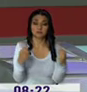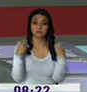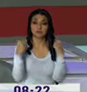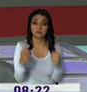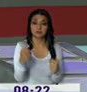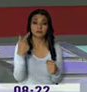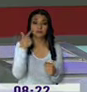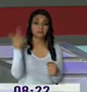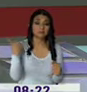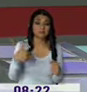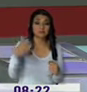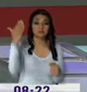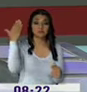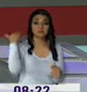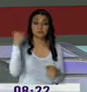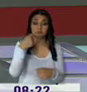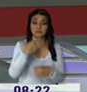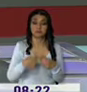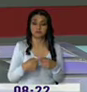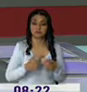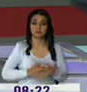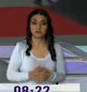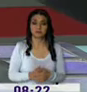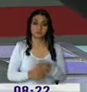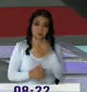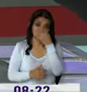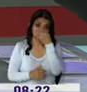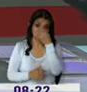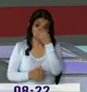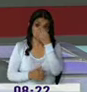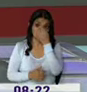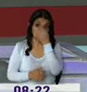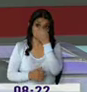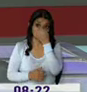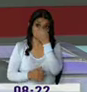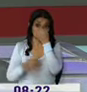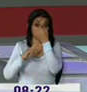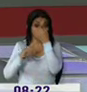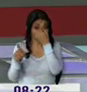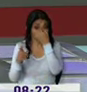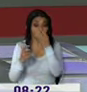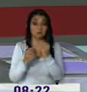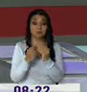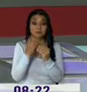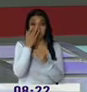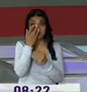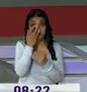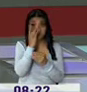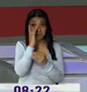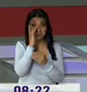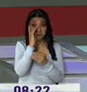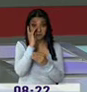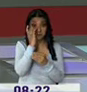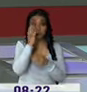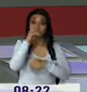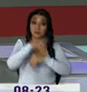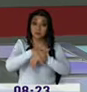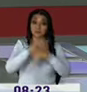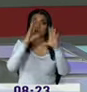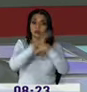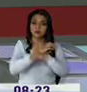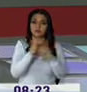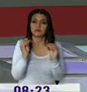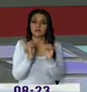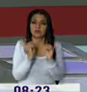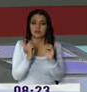en muchísimos años de la ciudad de Quito. Pero no todo es felicidad, lamentablemente en las tardes y en las noches hacen unos fríos